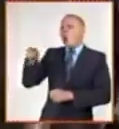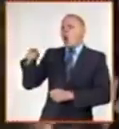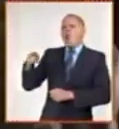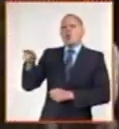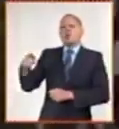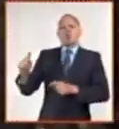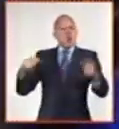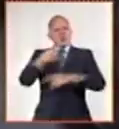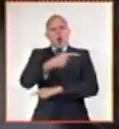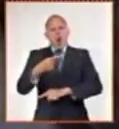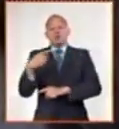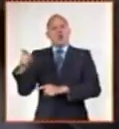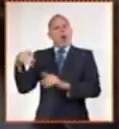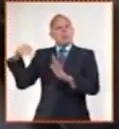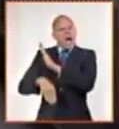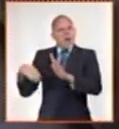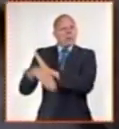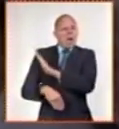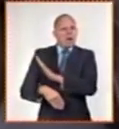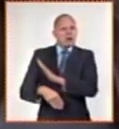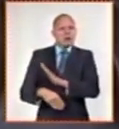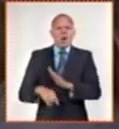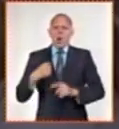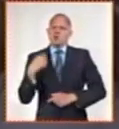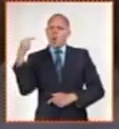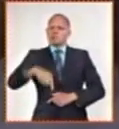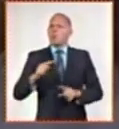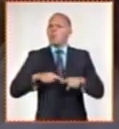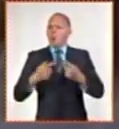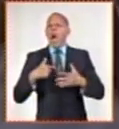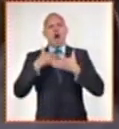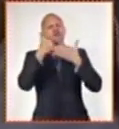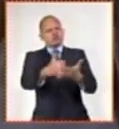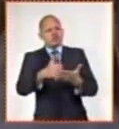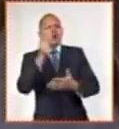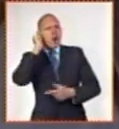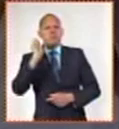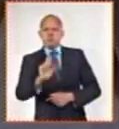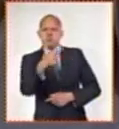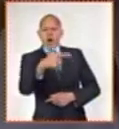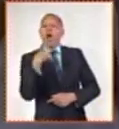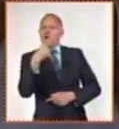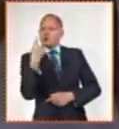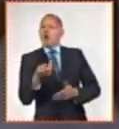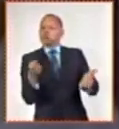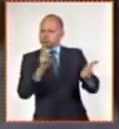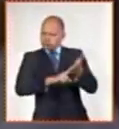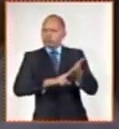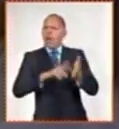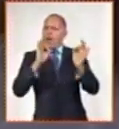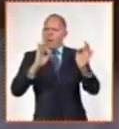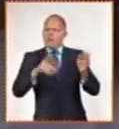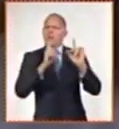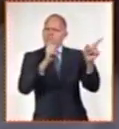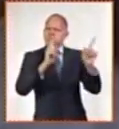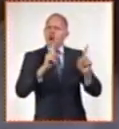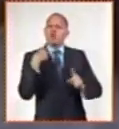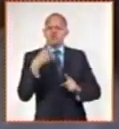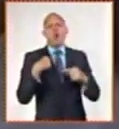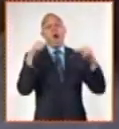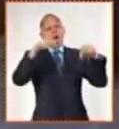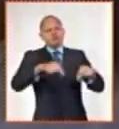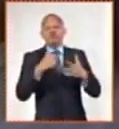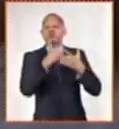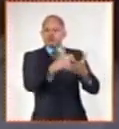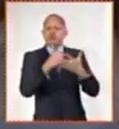su posición politizada. Vinimos a apoyar a Cristina porque somos militantes políticos y en las difíciles nos bancamos. Sabemos que la